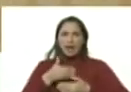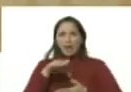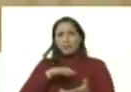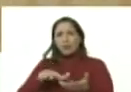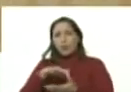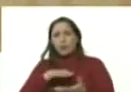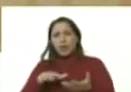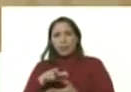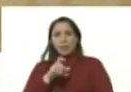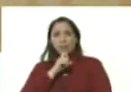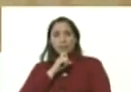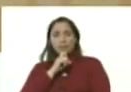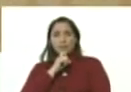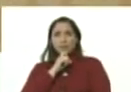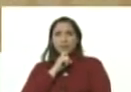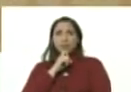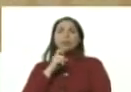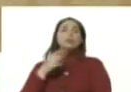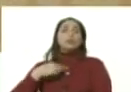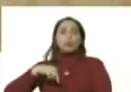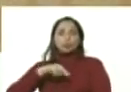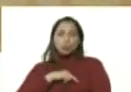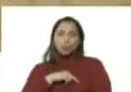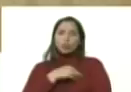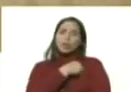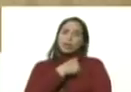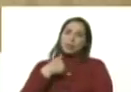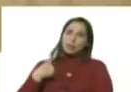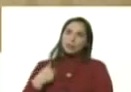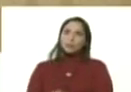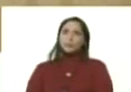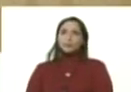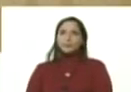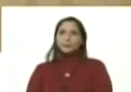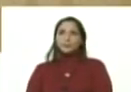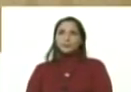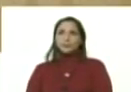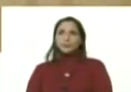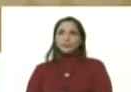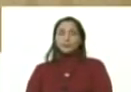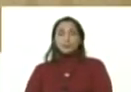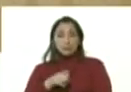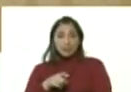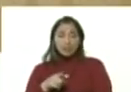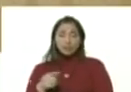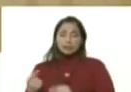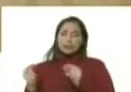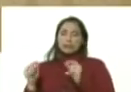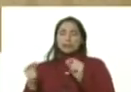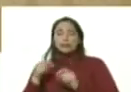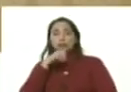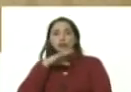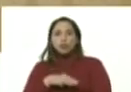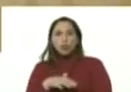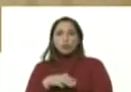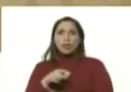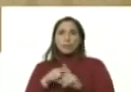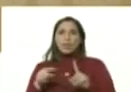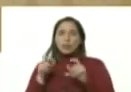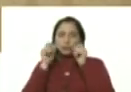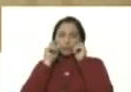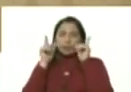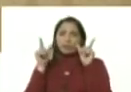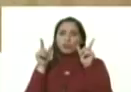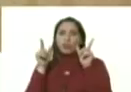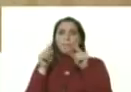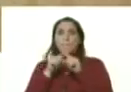otras muchas coyunturas, pero insistimos, esto es una disputa histórica. No voy a entrar yo en digresiones académicas,